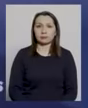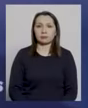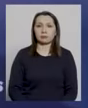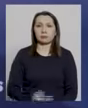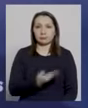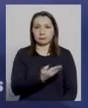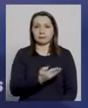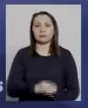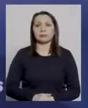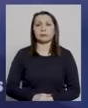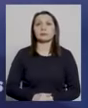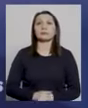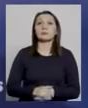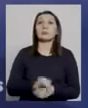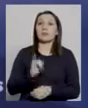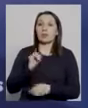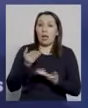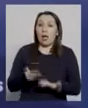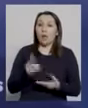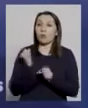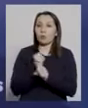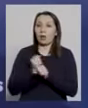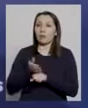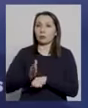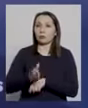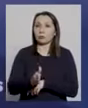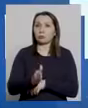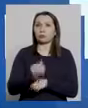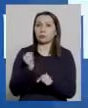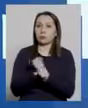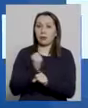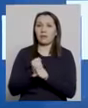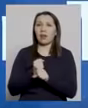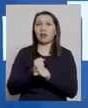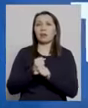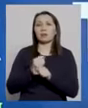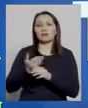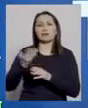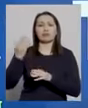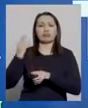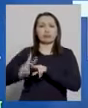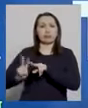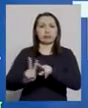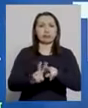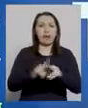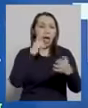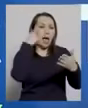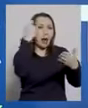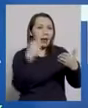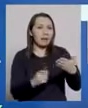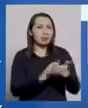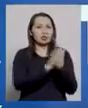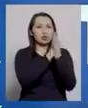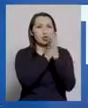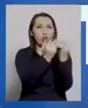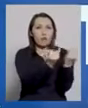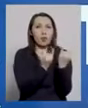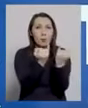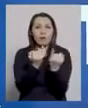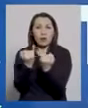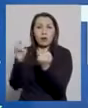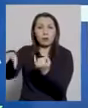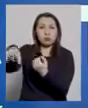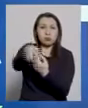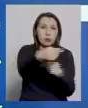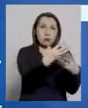Rafael. Sí, bueno, esto es un trabajo continuo que venimos haciendo, que consiste en la revisión de todas las fuentes de datos que tenemos, que